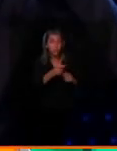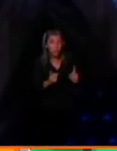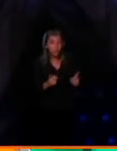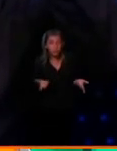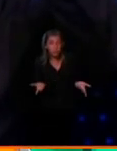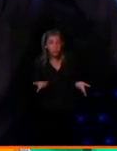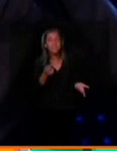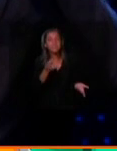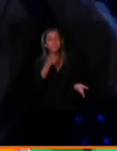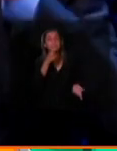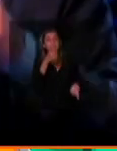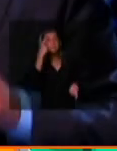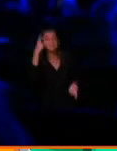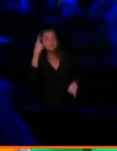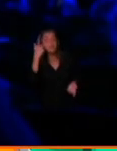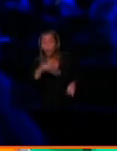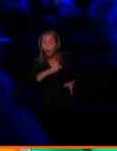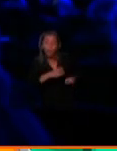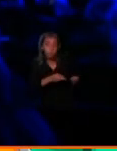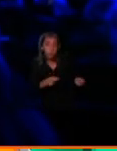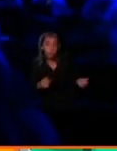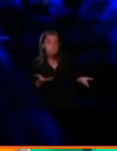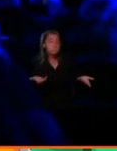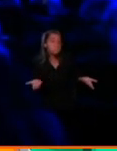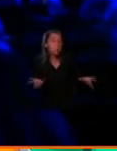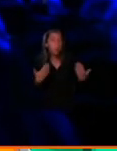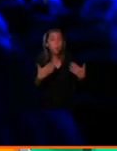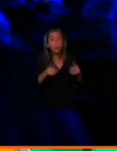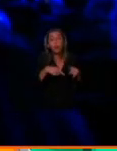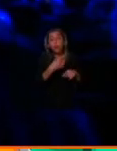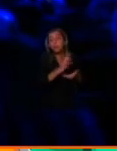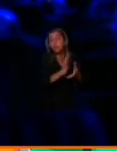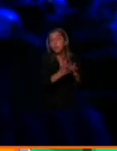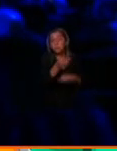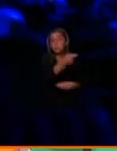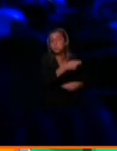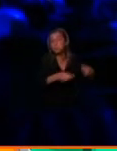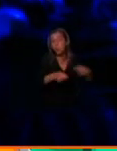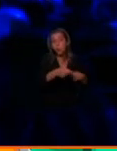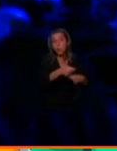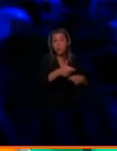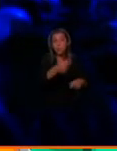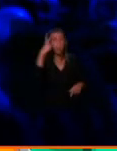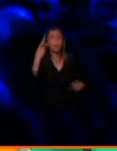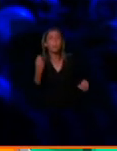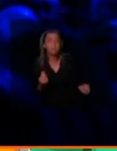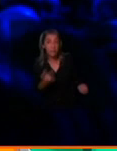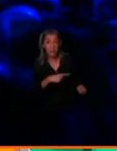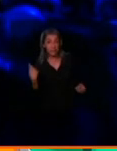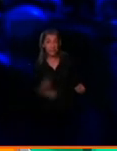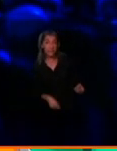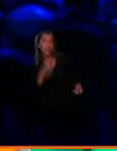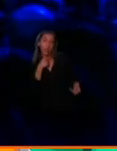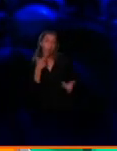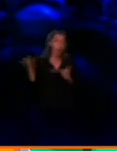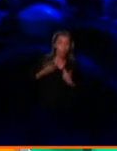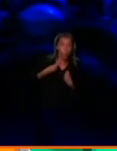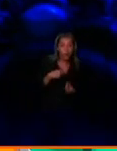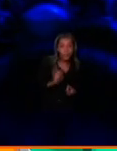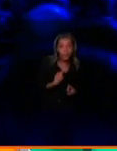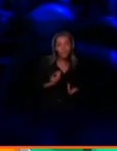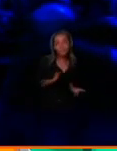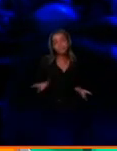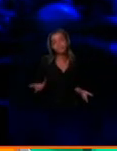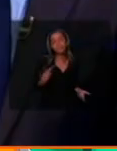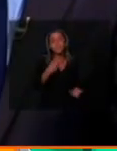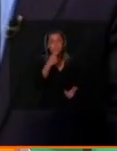cual es mucho acá en Argentina. Uh-huh. Sí, eso puede modificar los resultados del